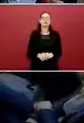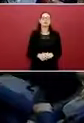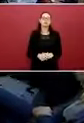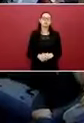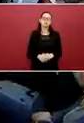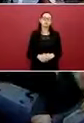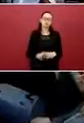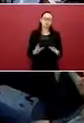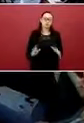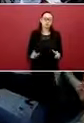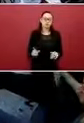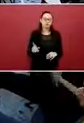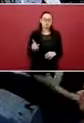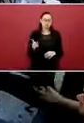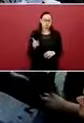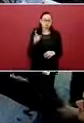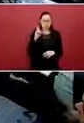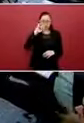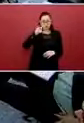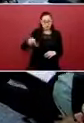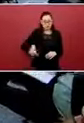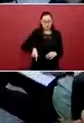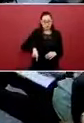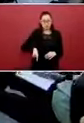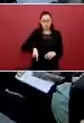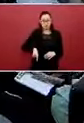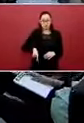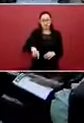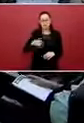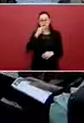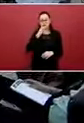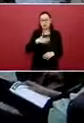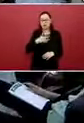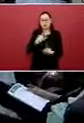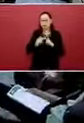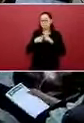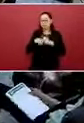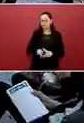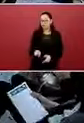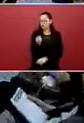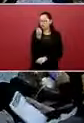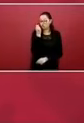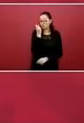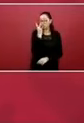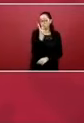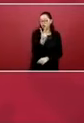según informó Claudia, dos acciones inmediatas,